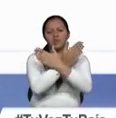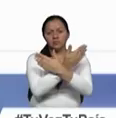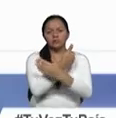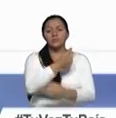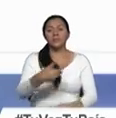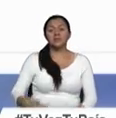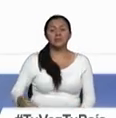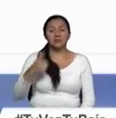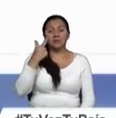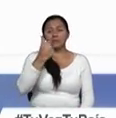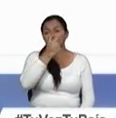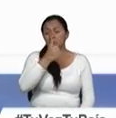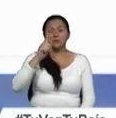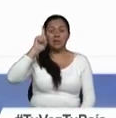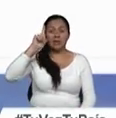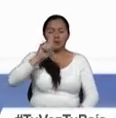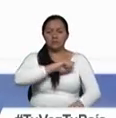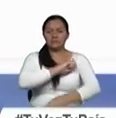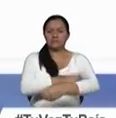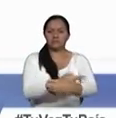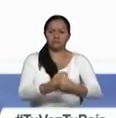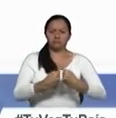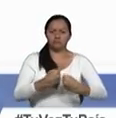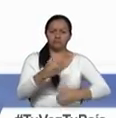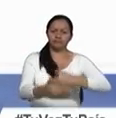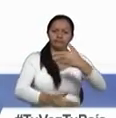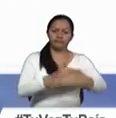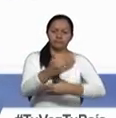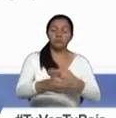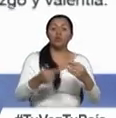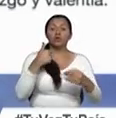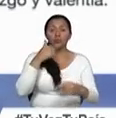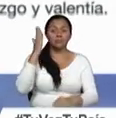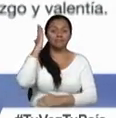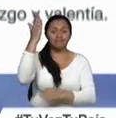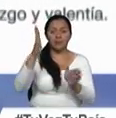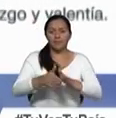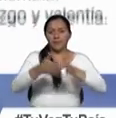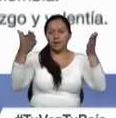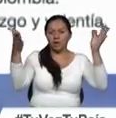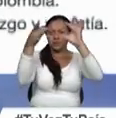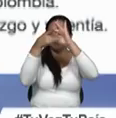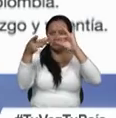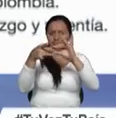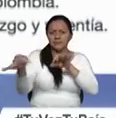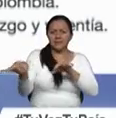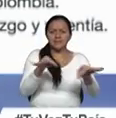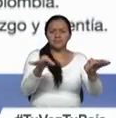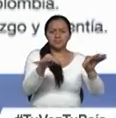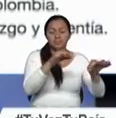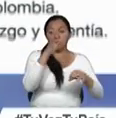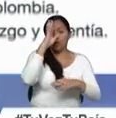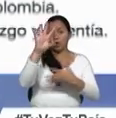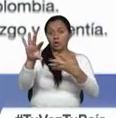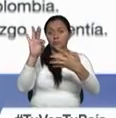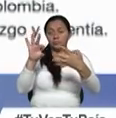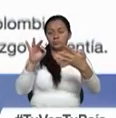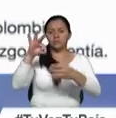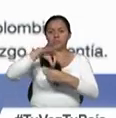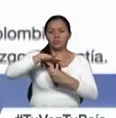Santos por su liderazgo y valentía. Escribiré un artículo en El Telégrafo sobre el voto facultativo.